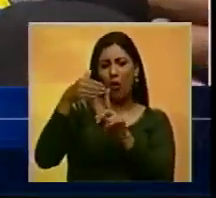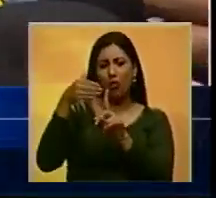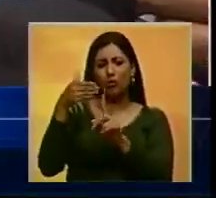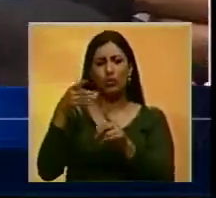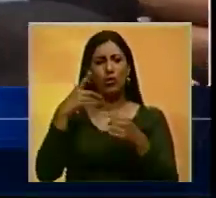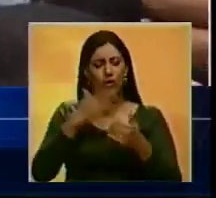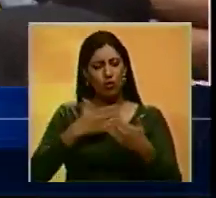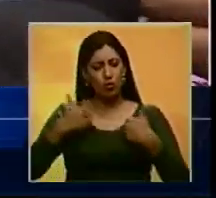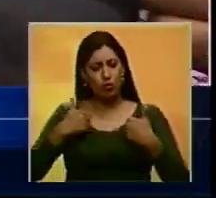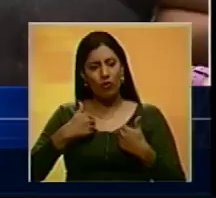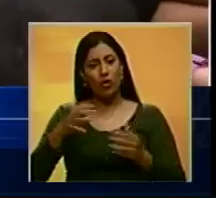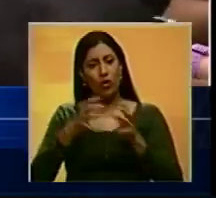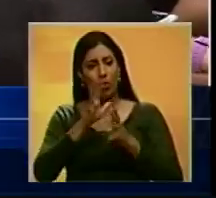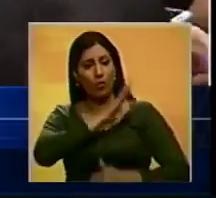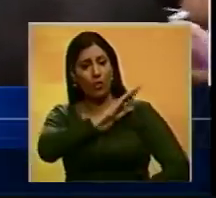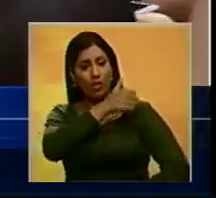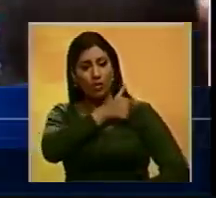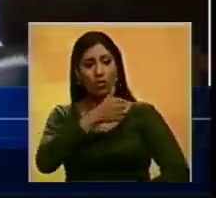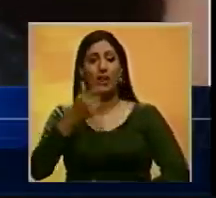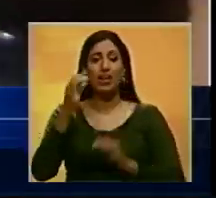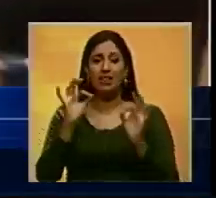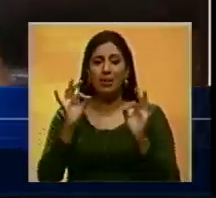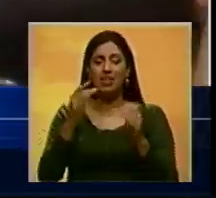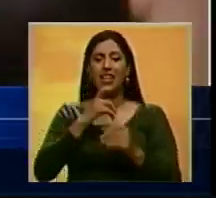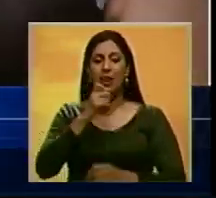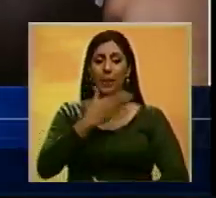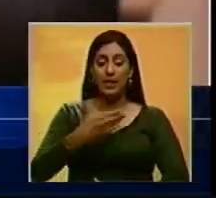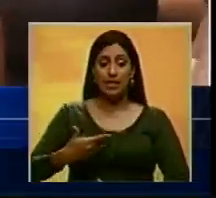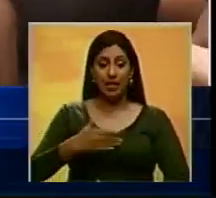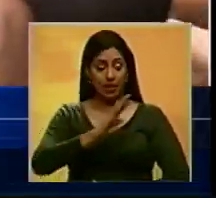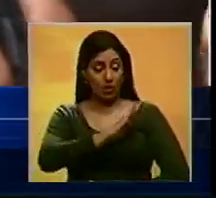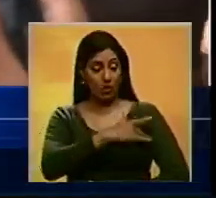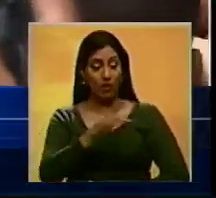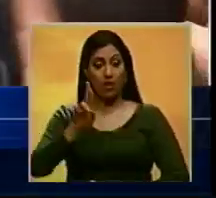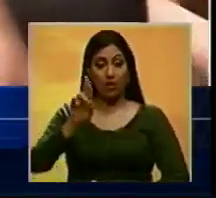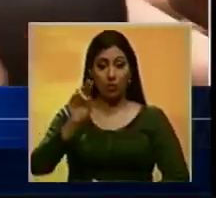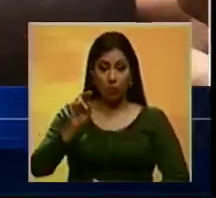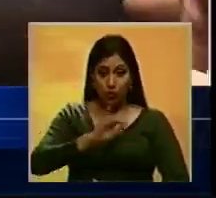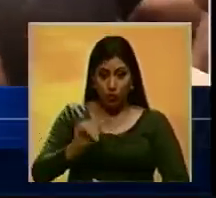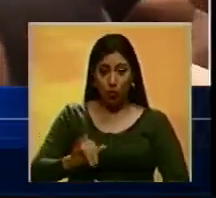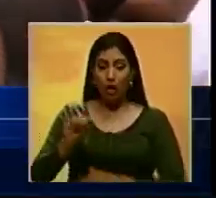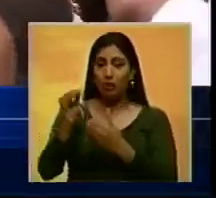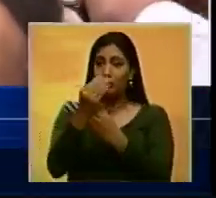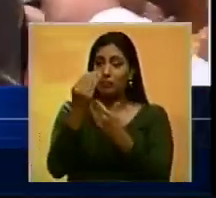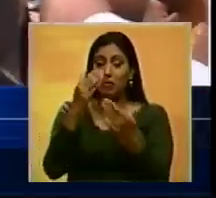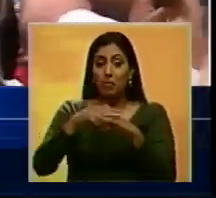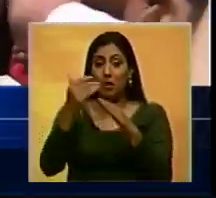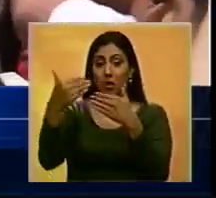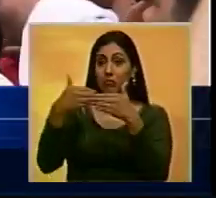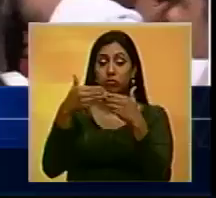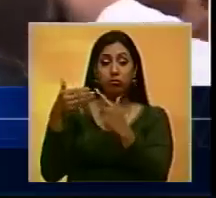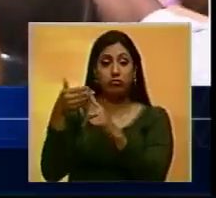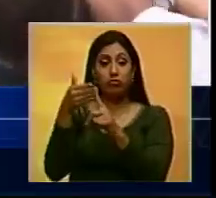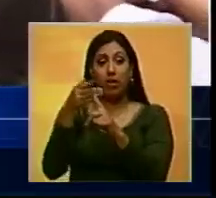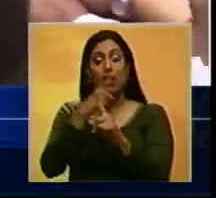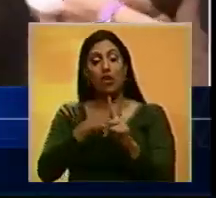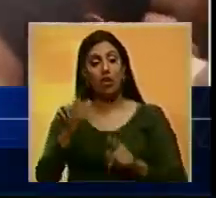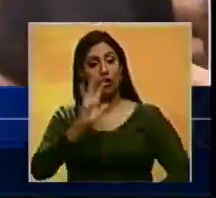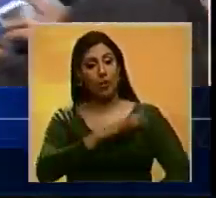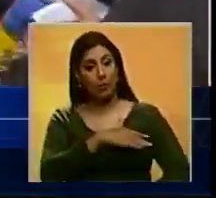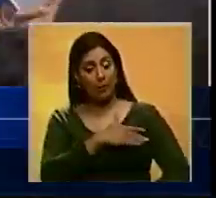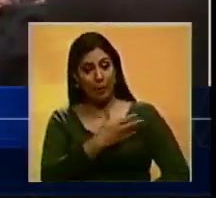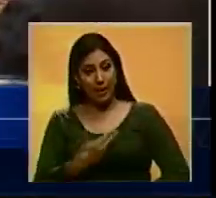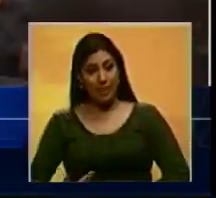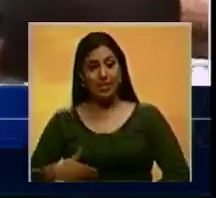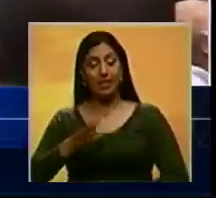persecución que sufrimos los dirigentes estudiantiles, en específico el presidente de la Universidad del Zulia, que está en la clandestinidad producto de la persecución, y los presidentes de la